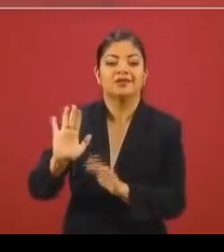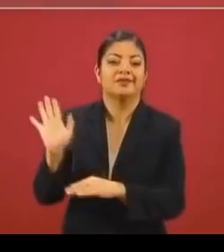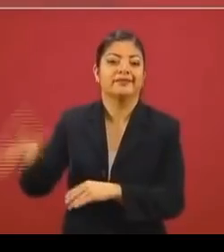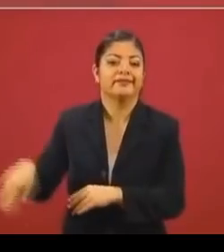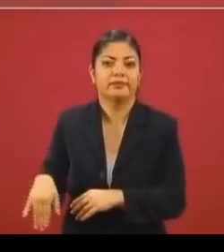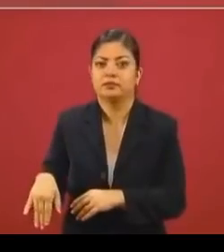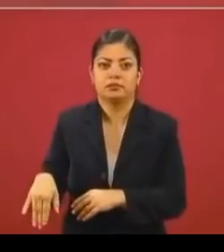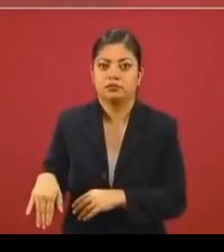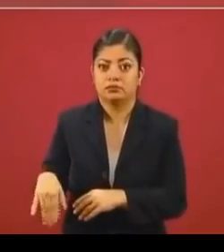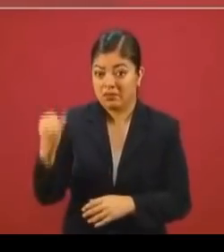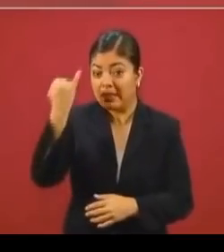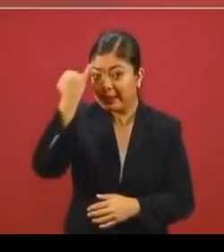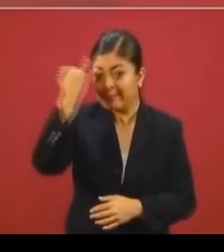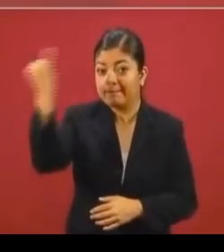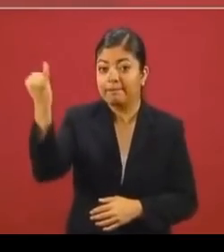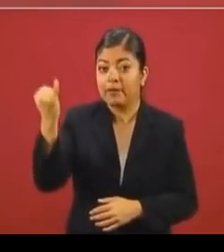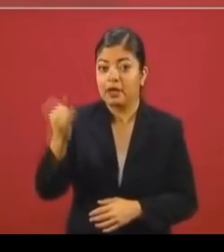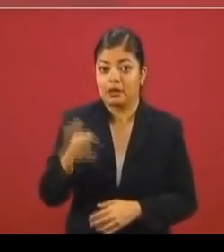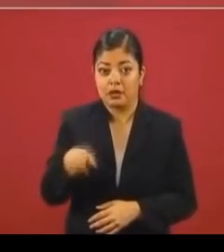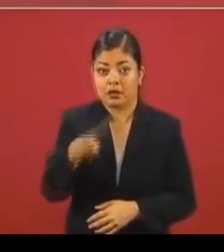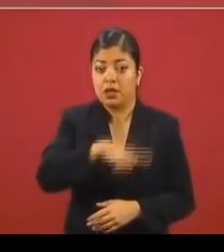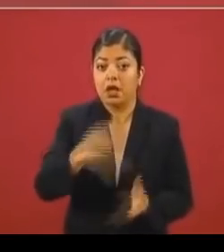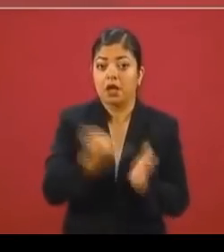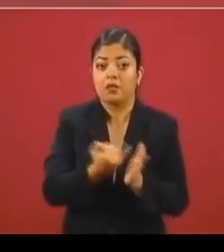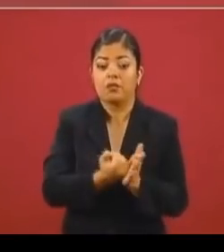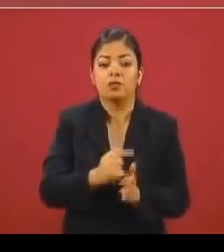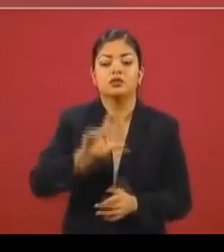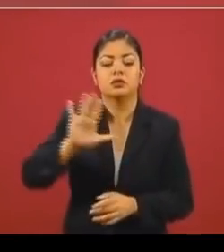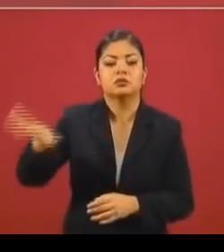Imagínense cuánto se dejaba de cobrar.